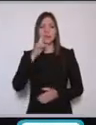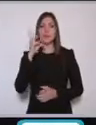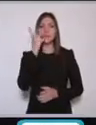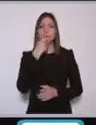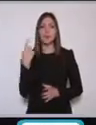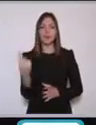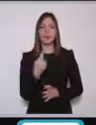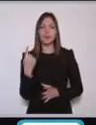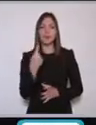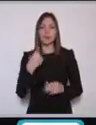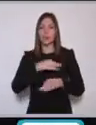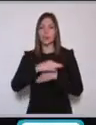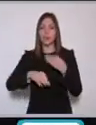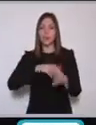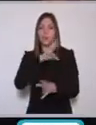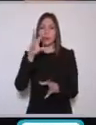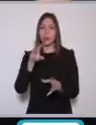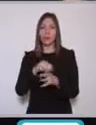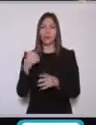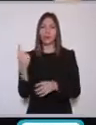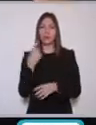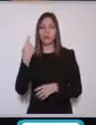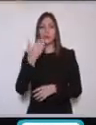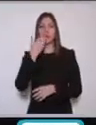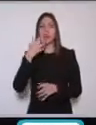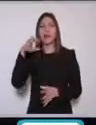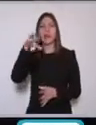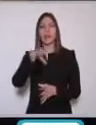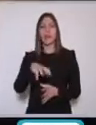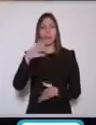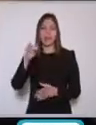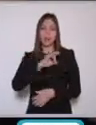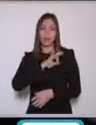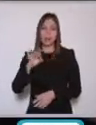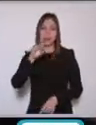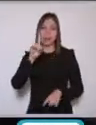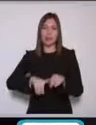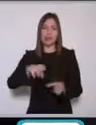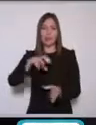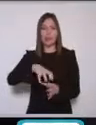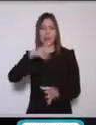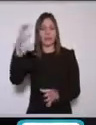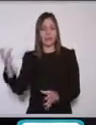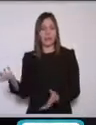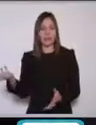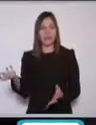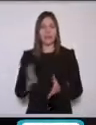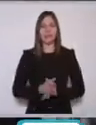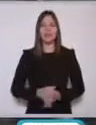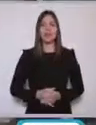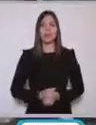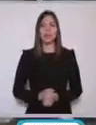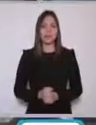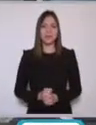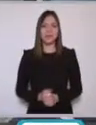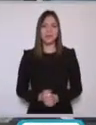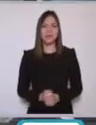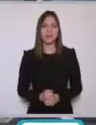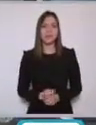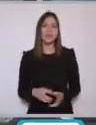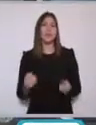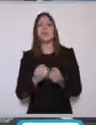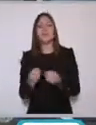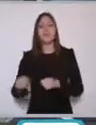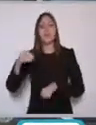ingredientes mezcladitos. Ok, rápidamente. Sin tapa. ¿Ya ven cómo sí se puede quitar la ¿Ya tapa? ven cómo sí se puede? Vamos a